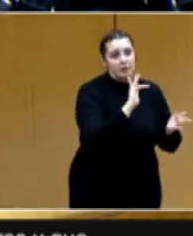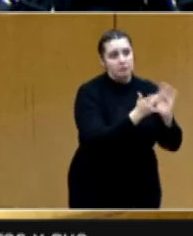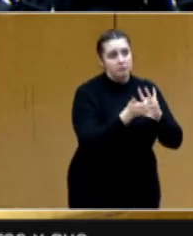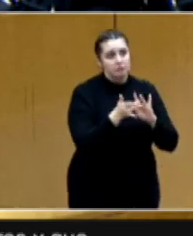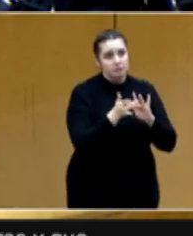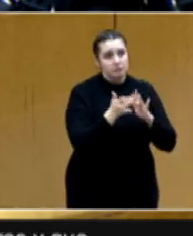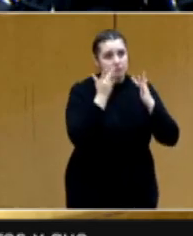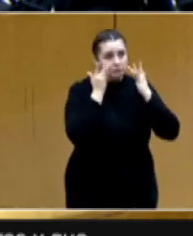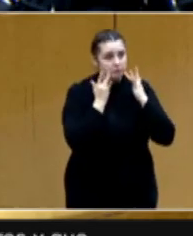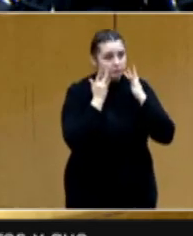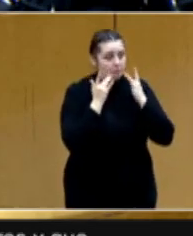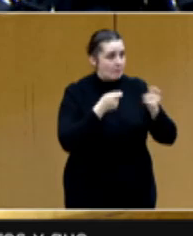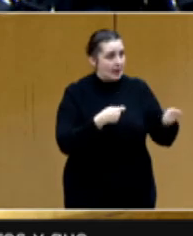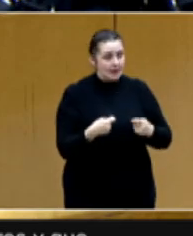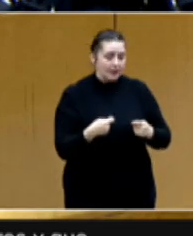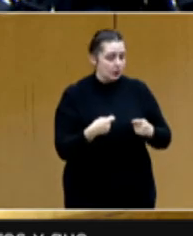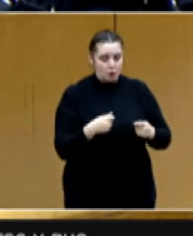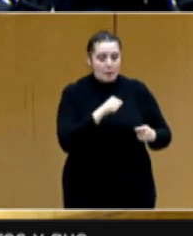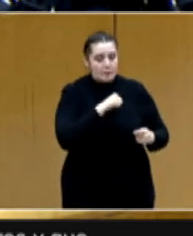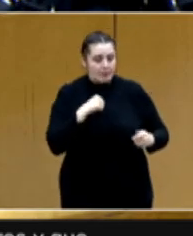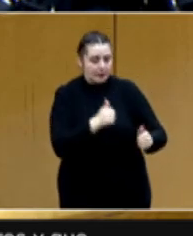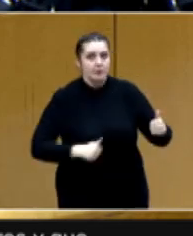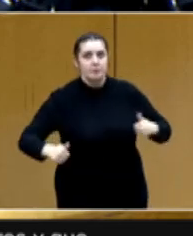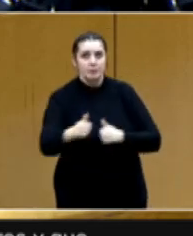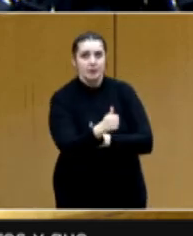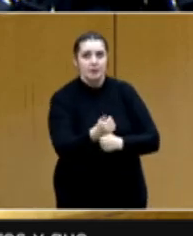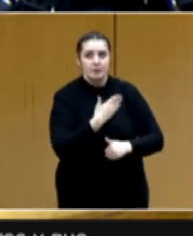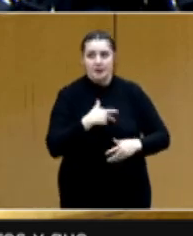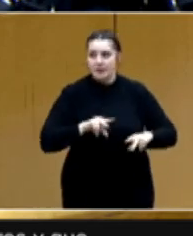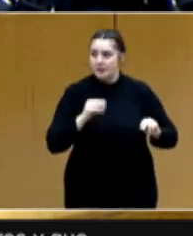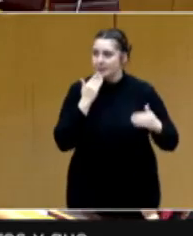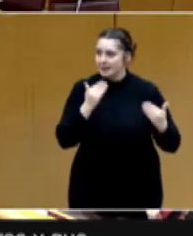mercantiles Pues he concluido muchas gracias